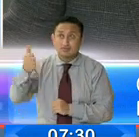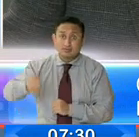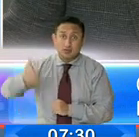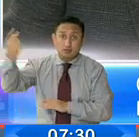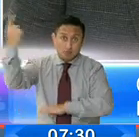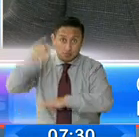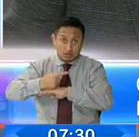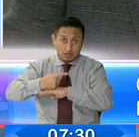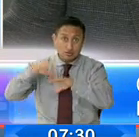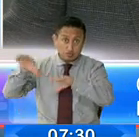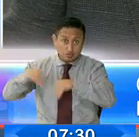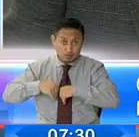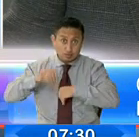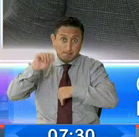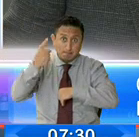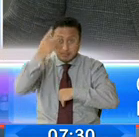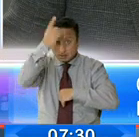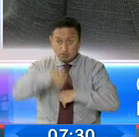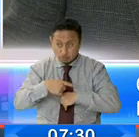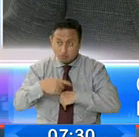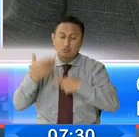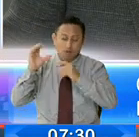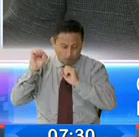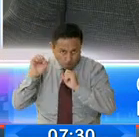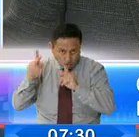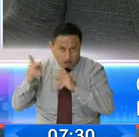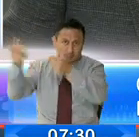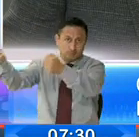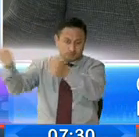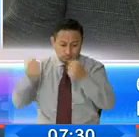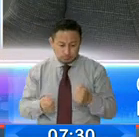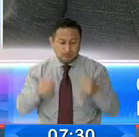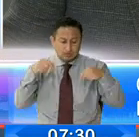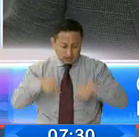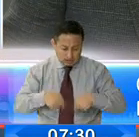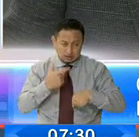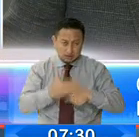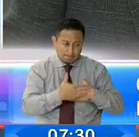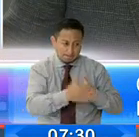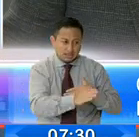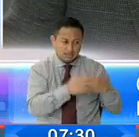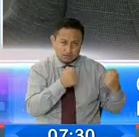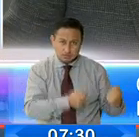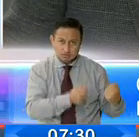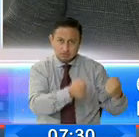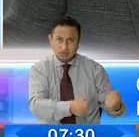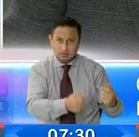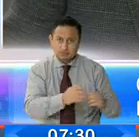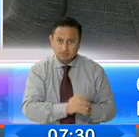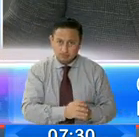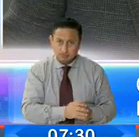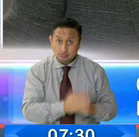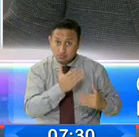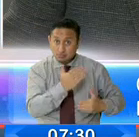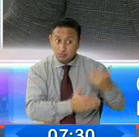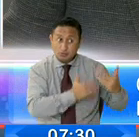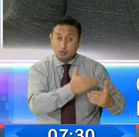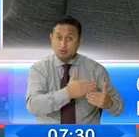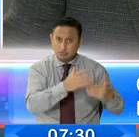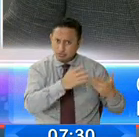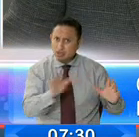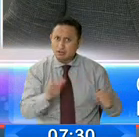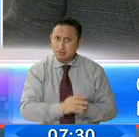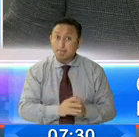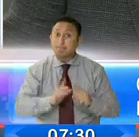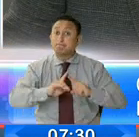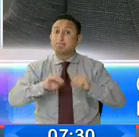la primera sentencia que sacaron antes de que la modifiquen, y estuvimos aplicando ese tema.